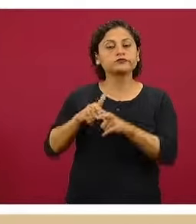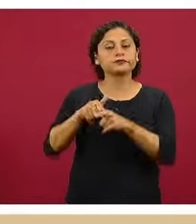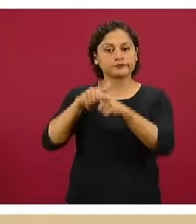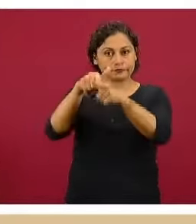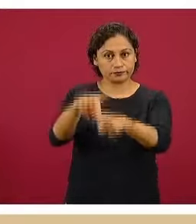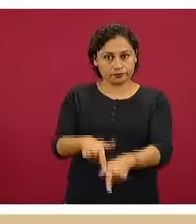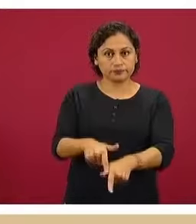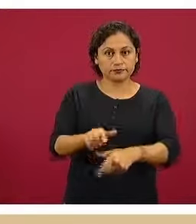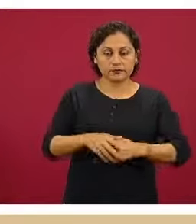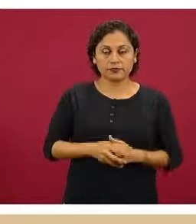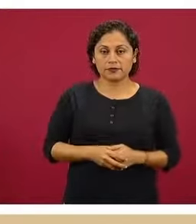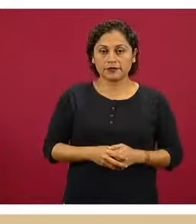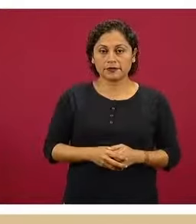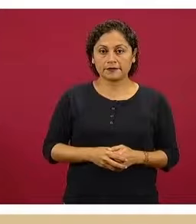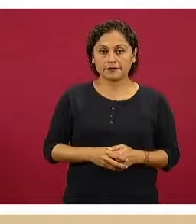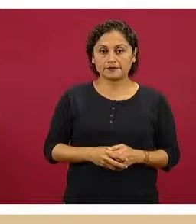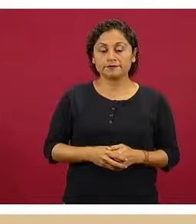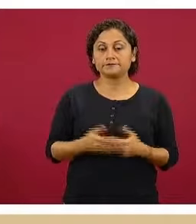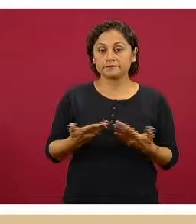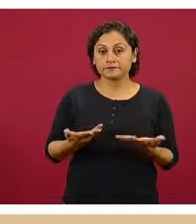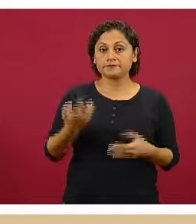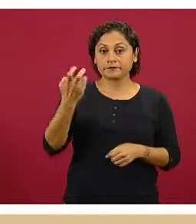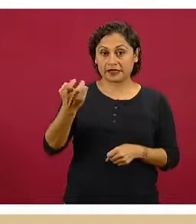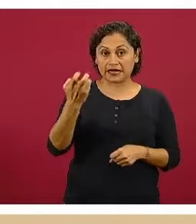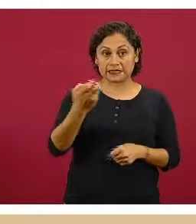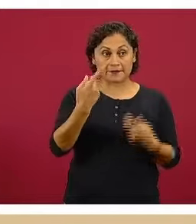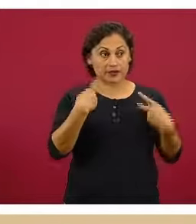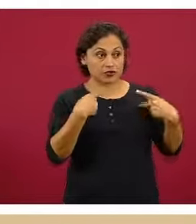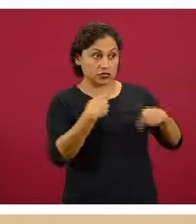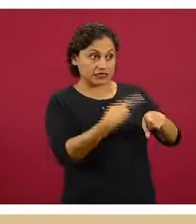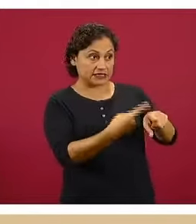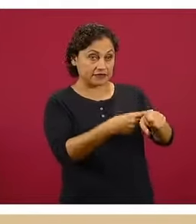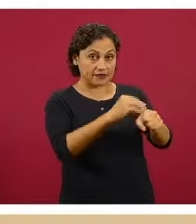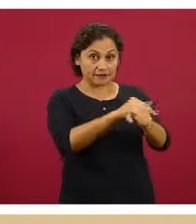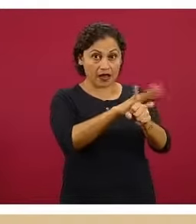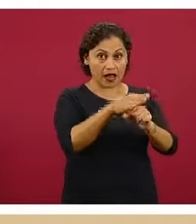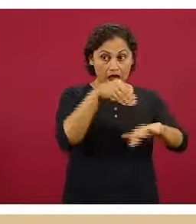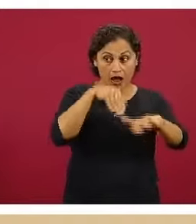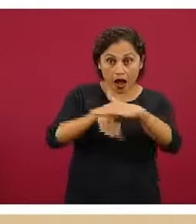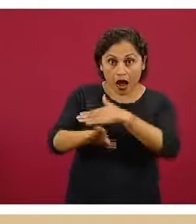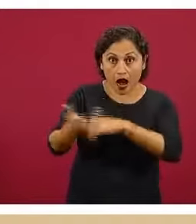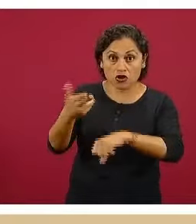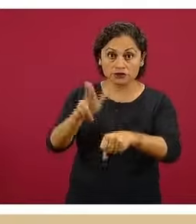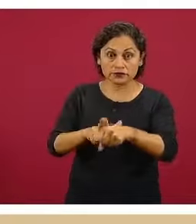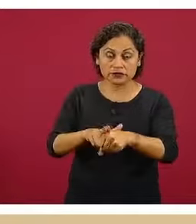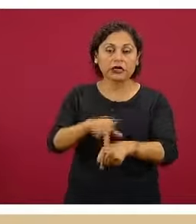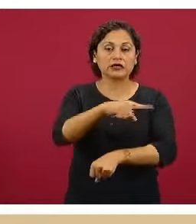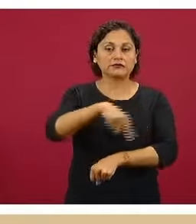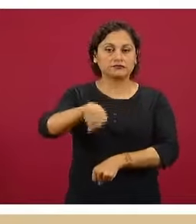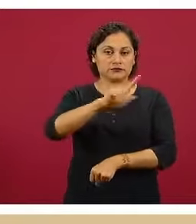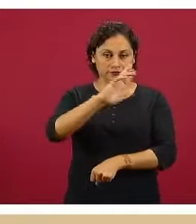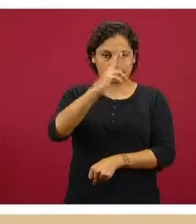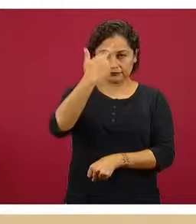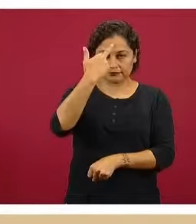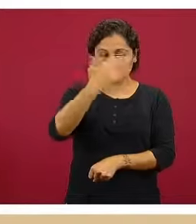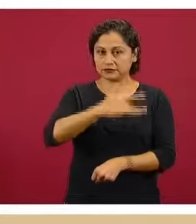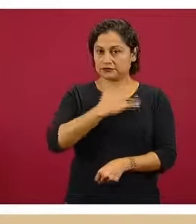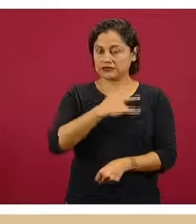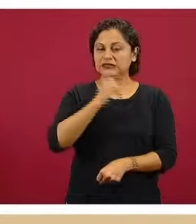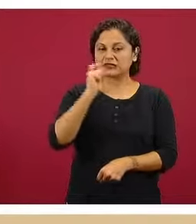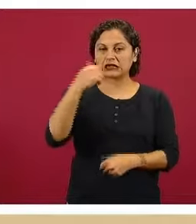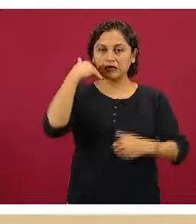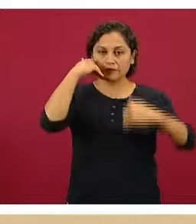con motivo de padecer el síndrome clínico COVID. Recordar que los síntomas de COVID son fiebre, tos, dolor de garganta, dolor de